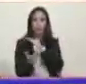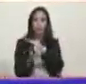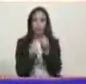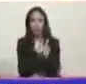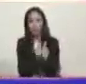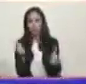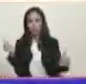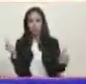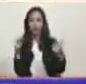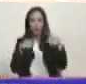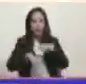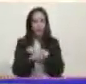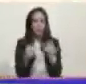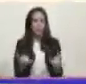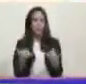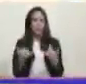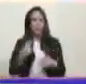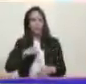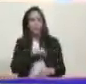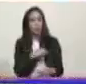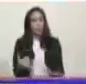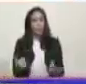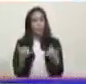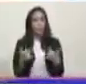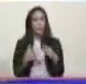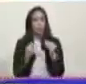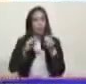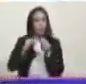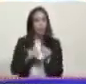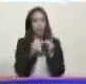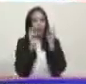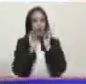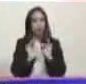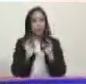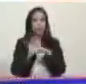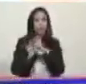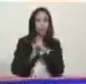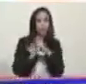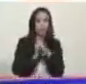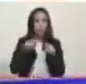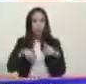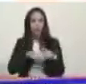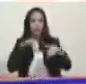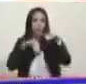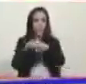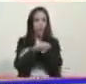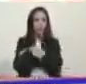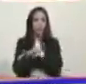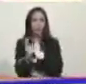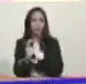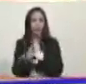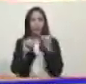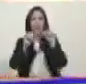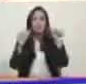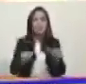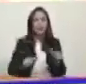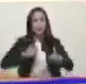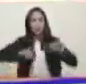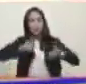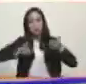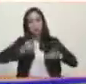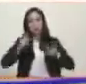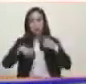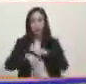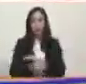tecnológicamente los procesos de mantenimiento y funcionamiento del metro de Caracas y del sistema ferrocarrilero del